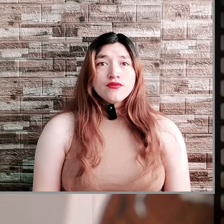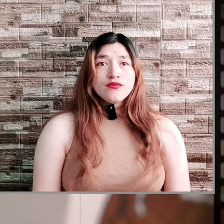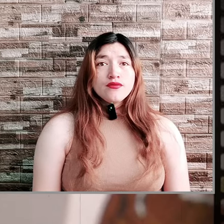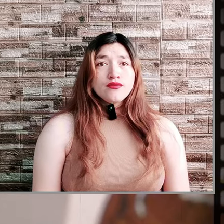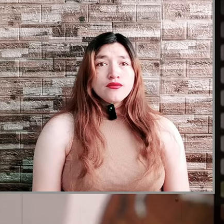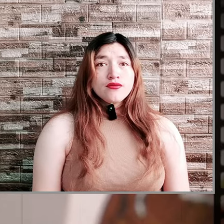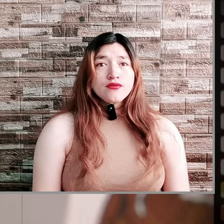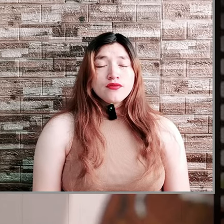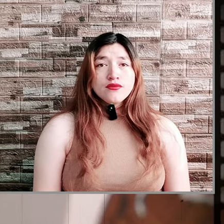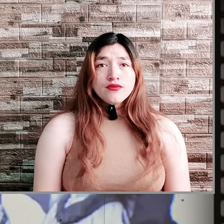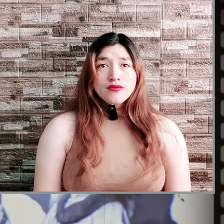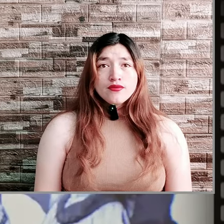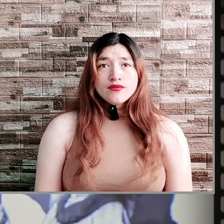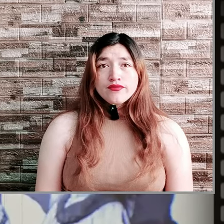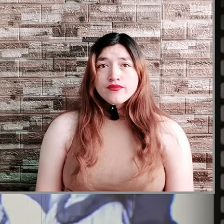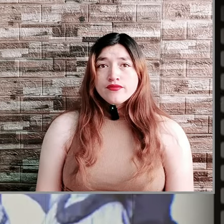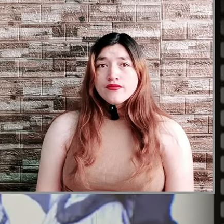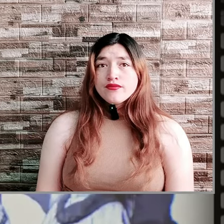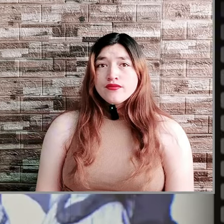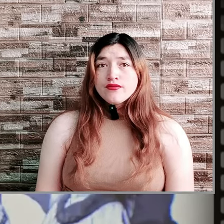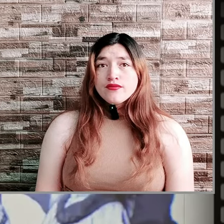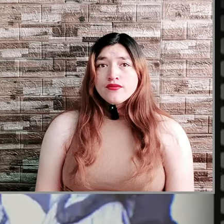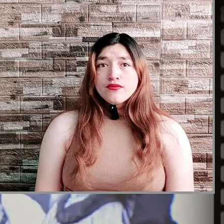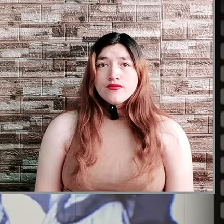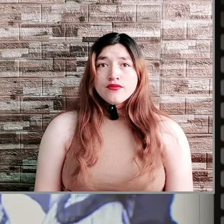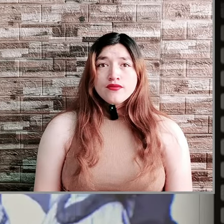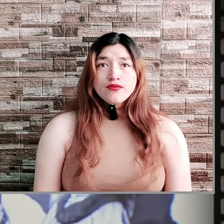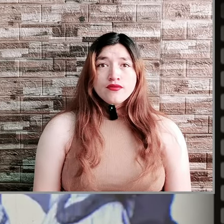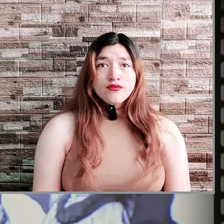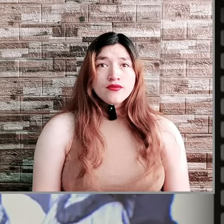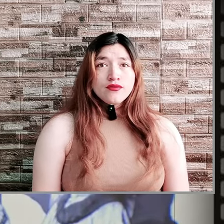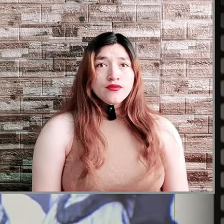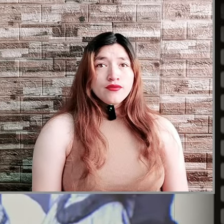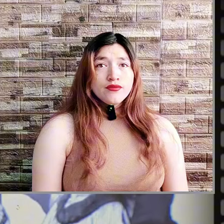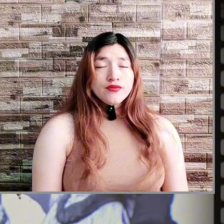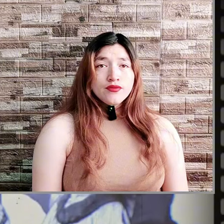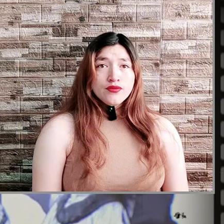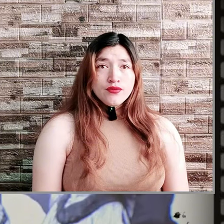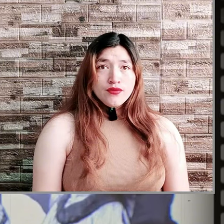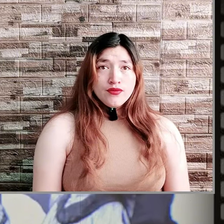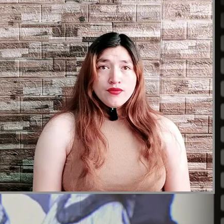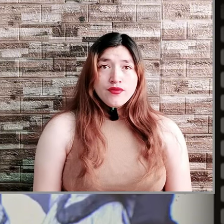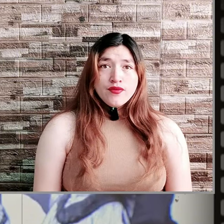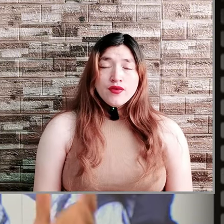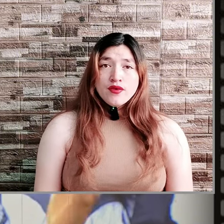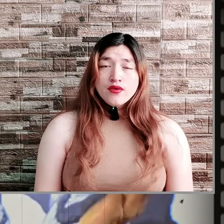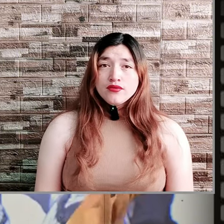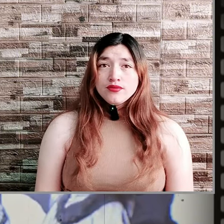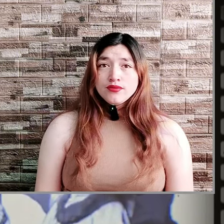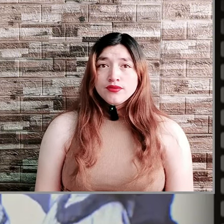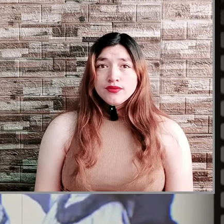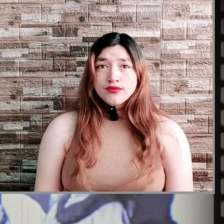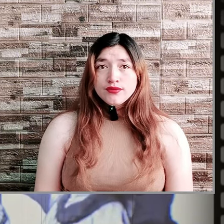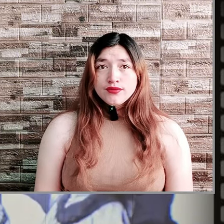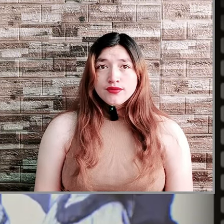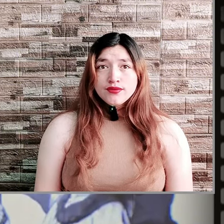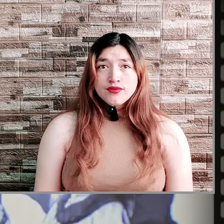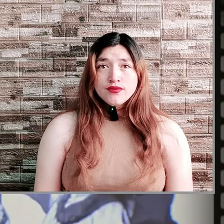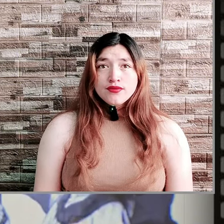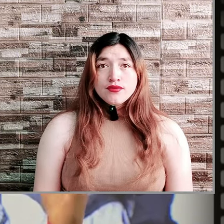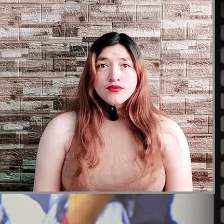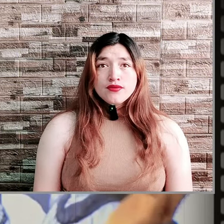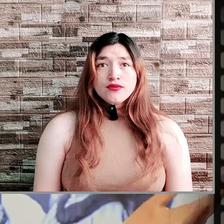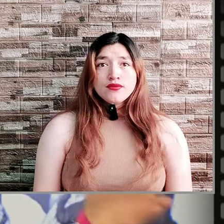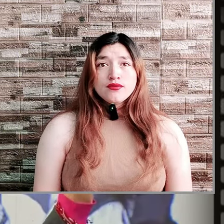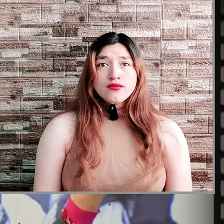esta dependencia, digamos, de China, pues entonces vienen estos ajustes que está planteando